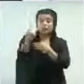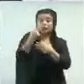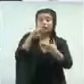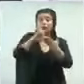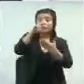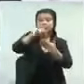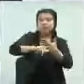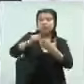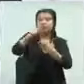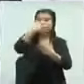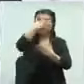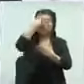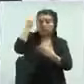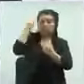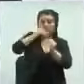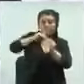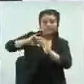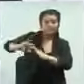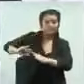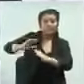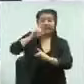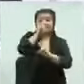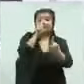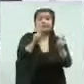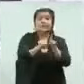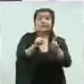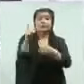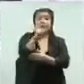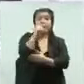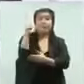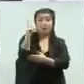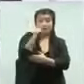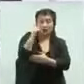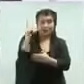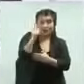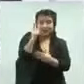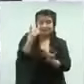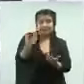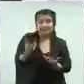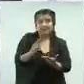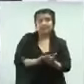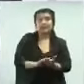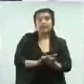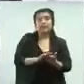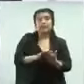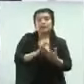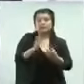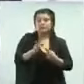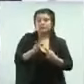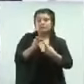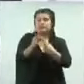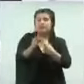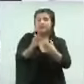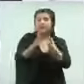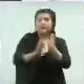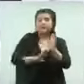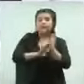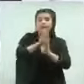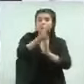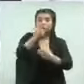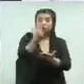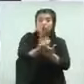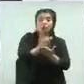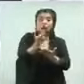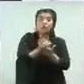tienen tirados, que están tirados y que son de importancia especial para el desarrollo económico del